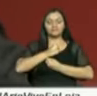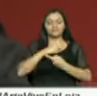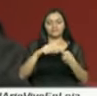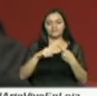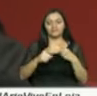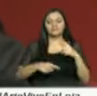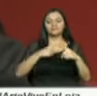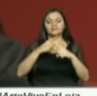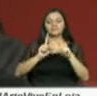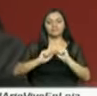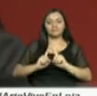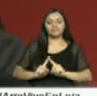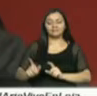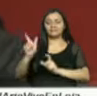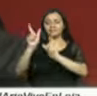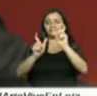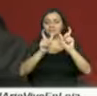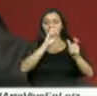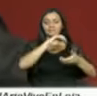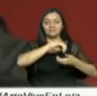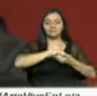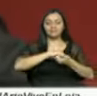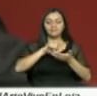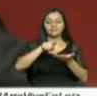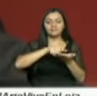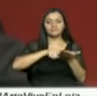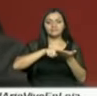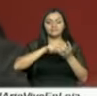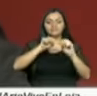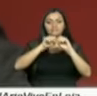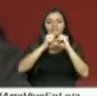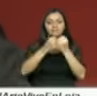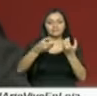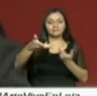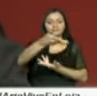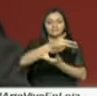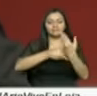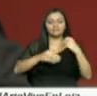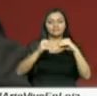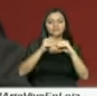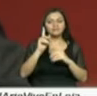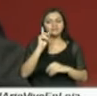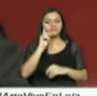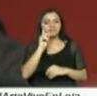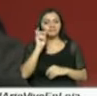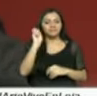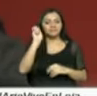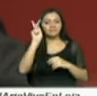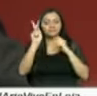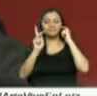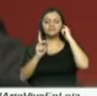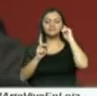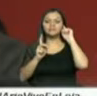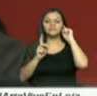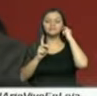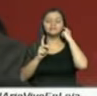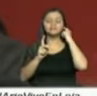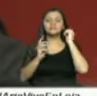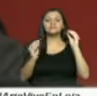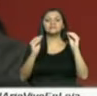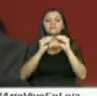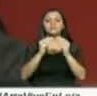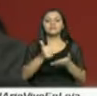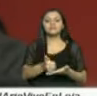un sinnúmero de personas que en las reuniones de socialización hicieron oír sus criterios y sus críticas y